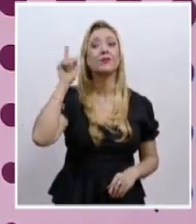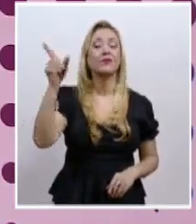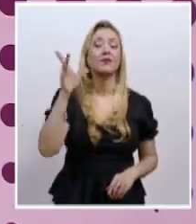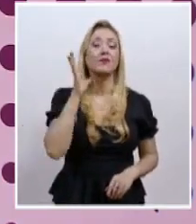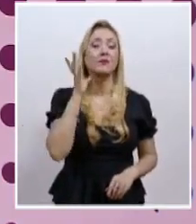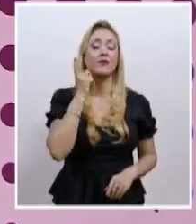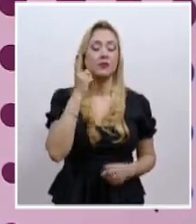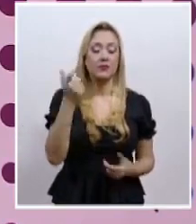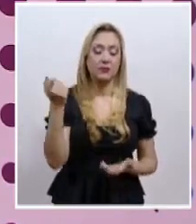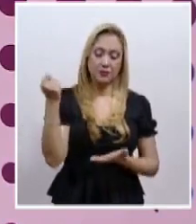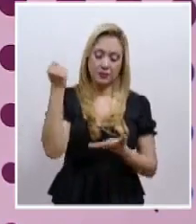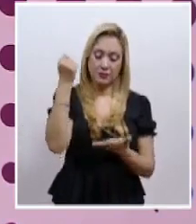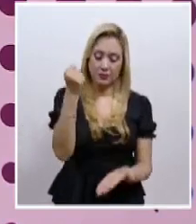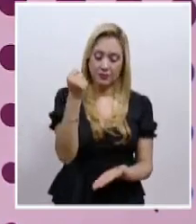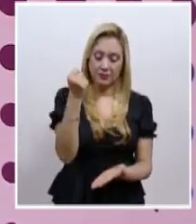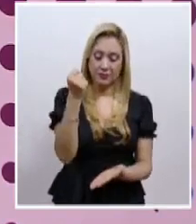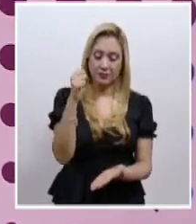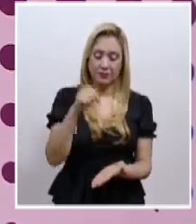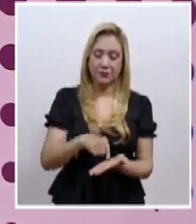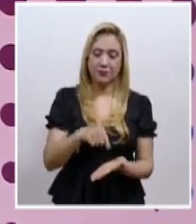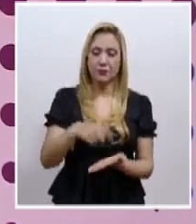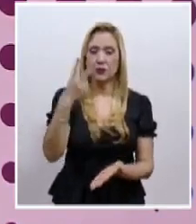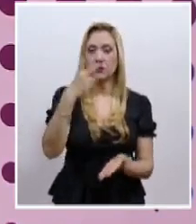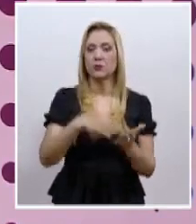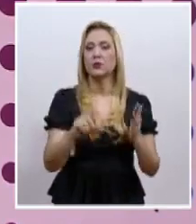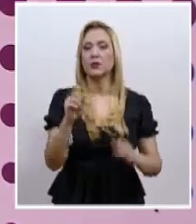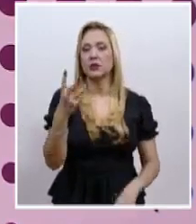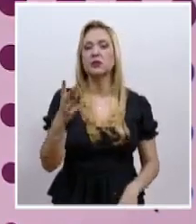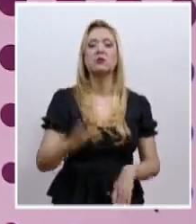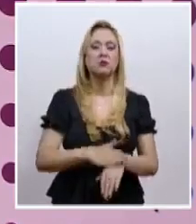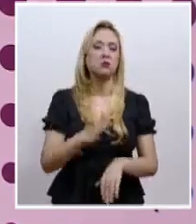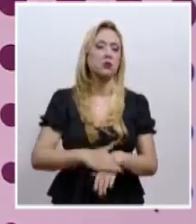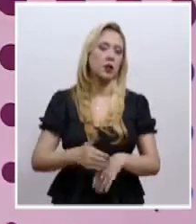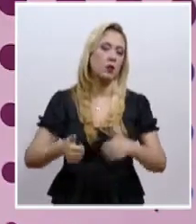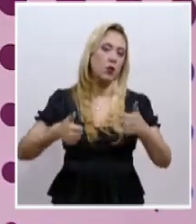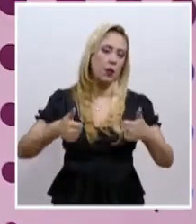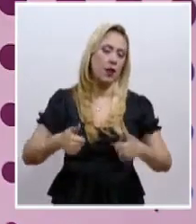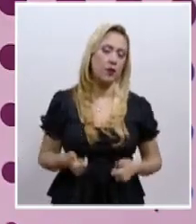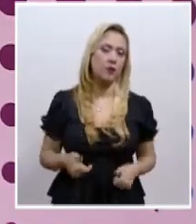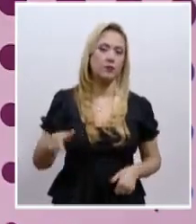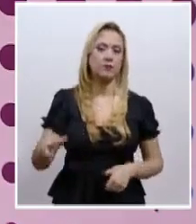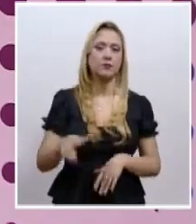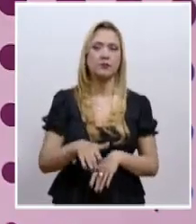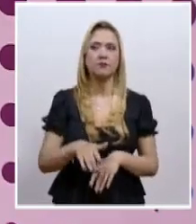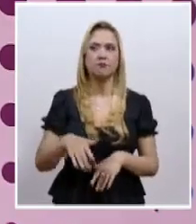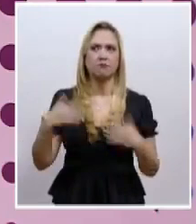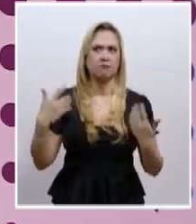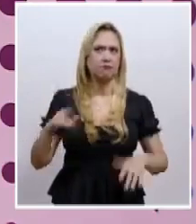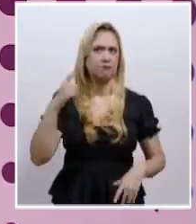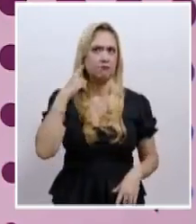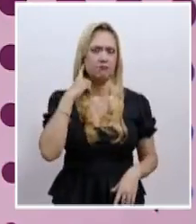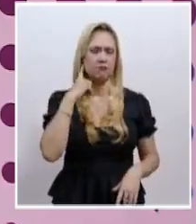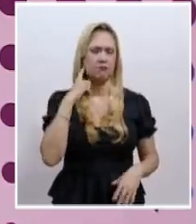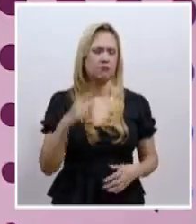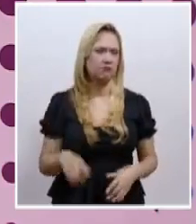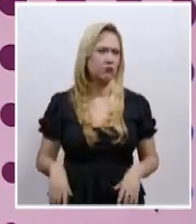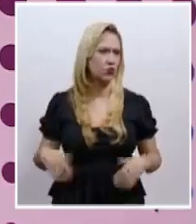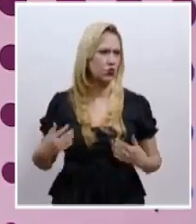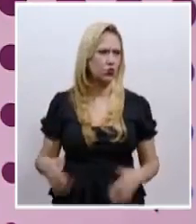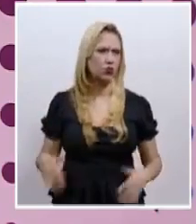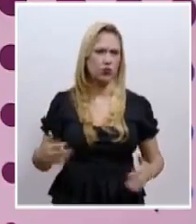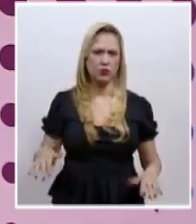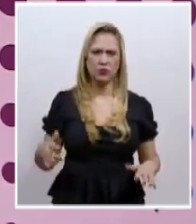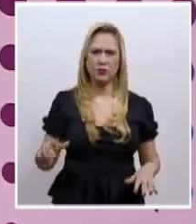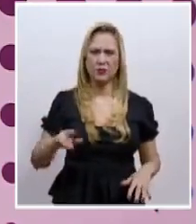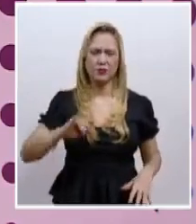este presupuesto que se tiene para el año que entra será aprobado. Es un presupuesto récord. Y